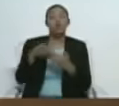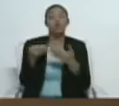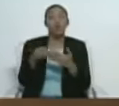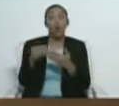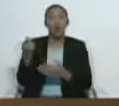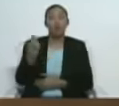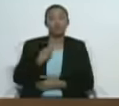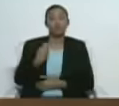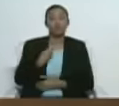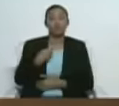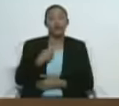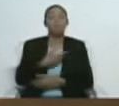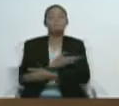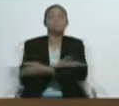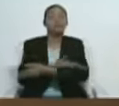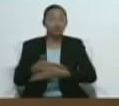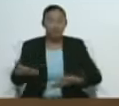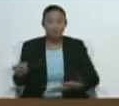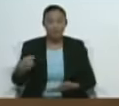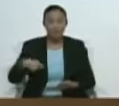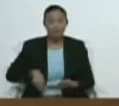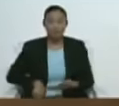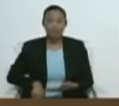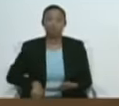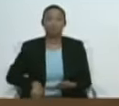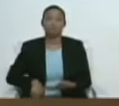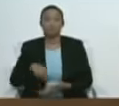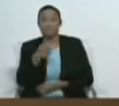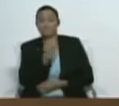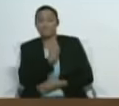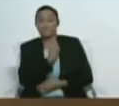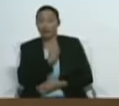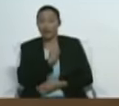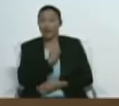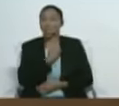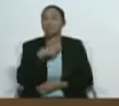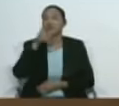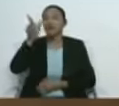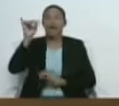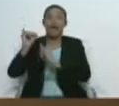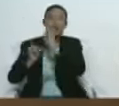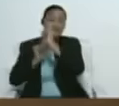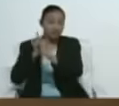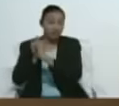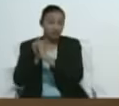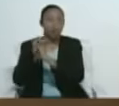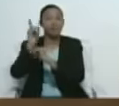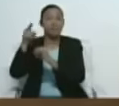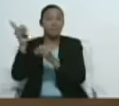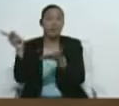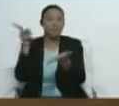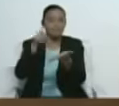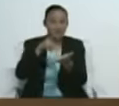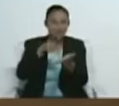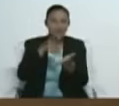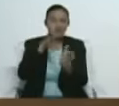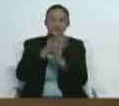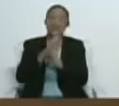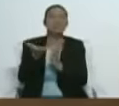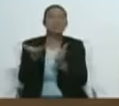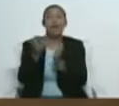que organizaciones no gubernamentales eh extranjeras iban a ser partícipes del